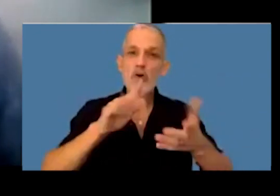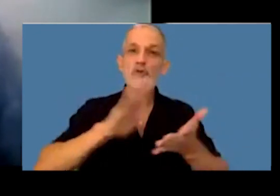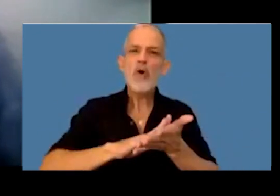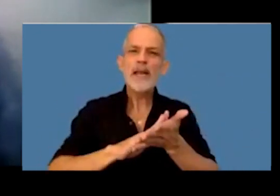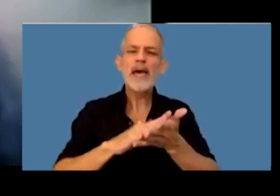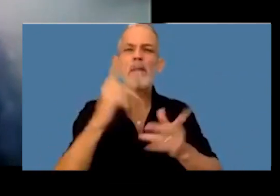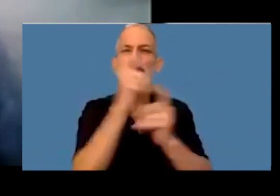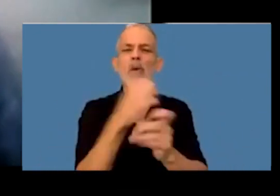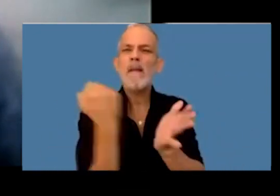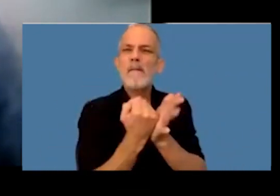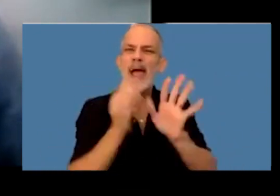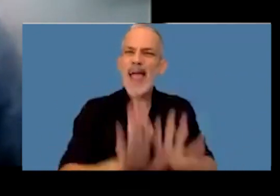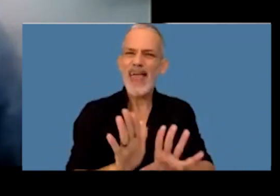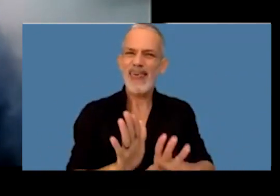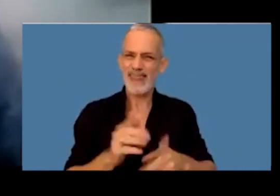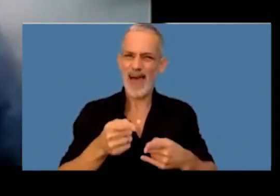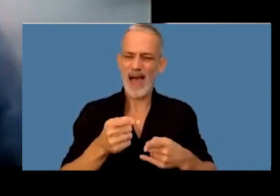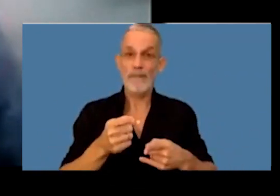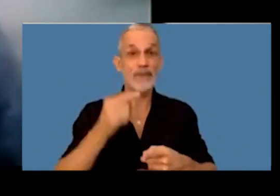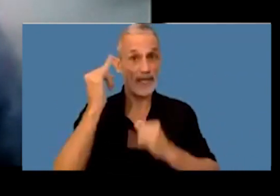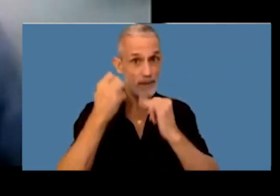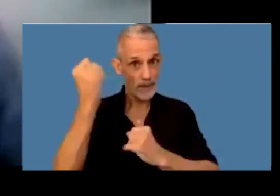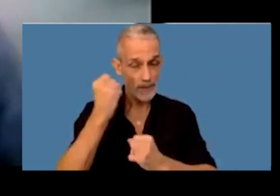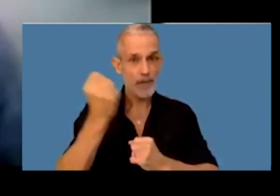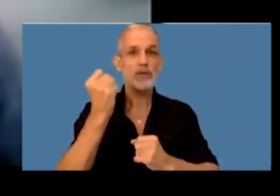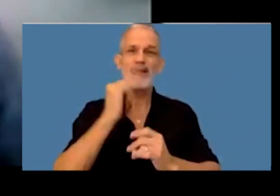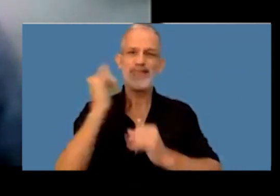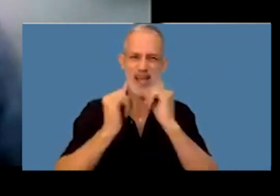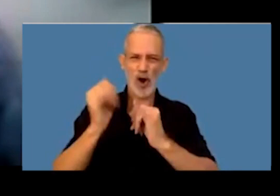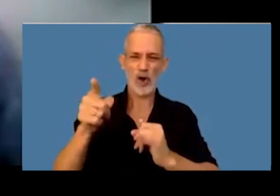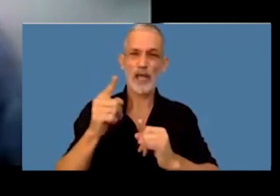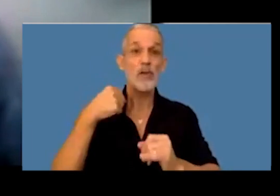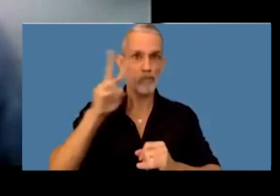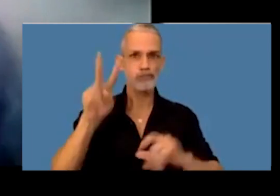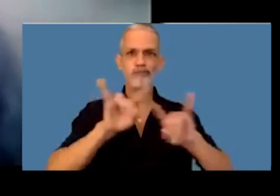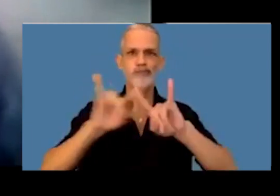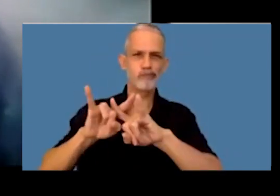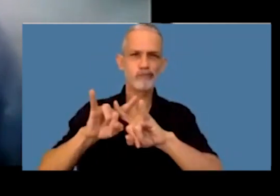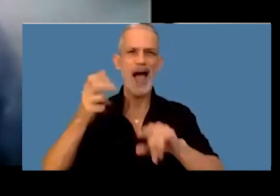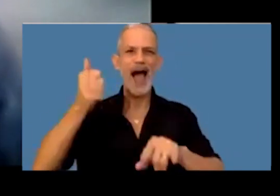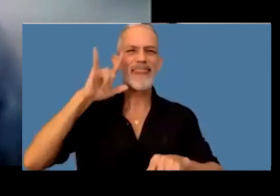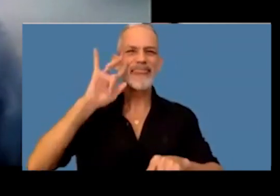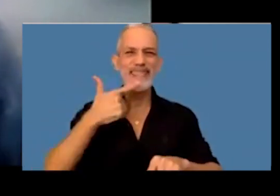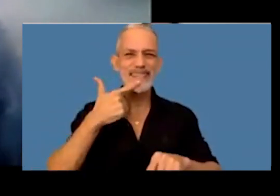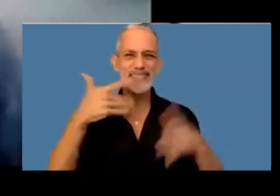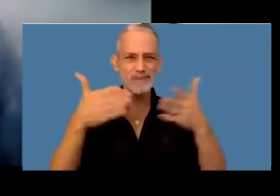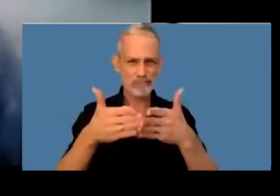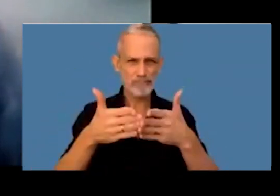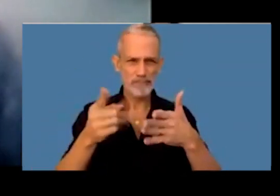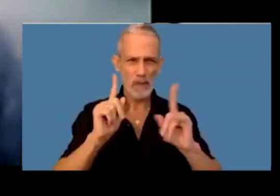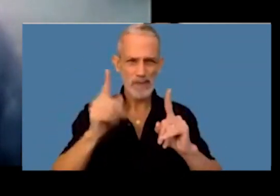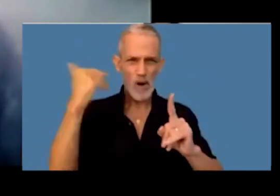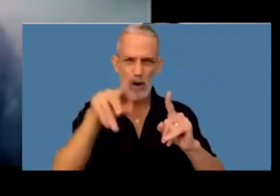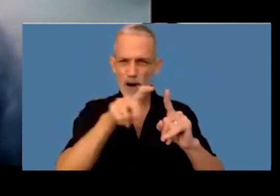es importante comentarlo. Ustedes verán en la página de la Agencia Nacional de Discapacidad, en las que les mencioné, voy a ver si